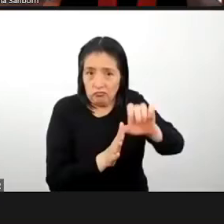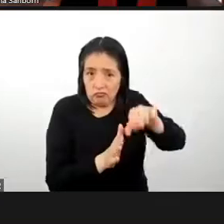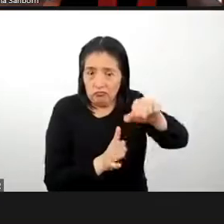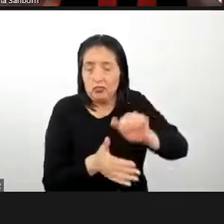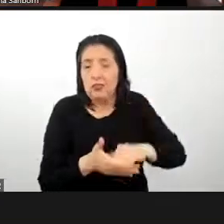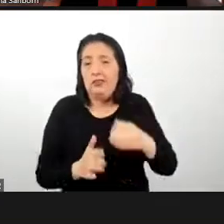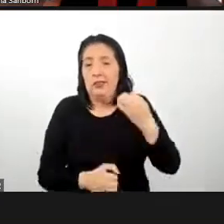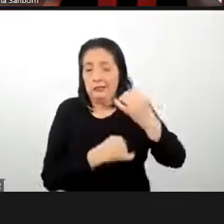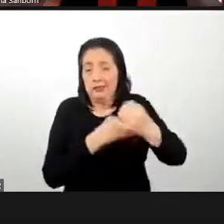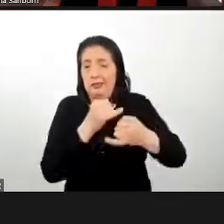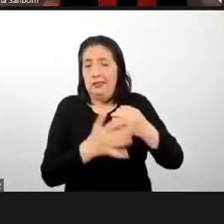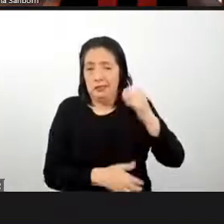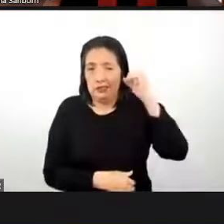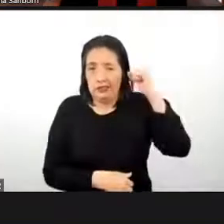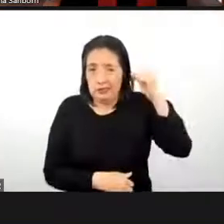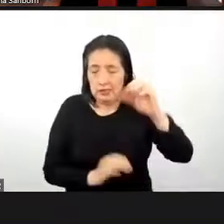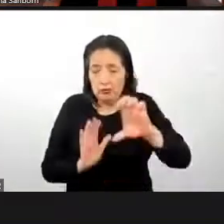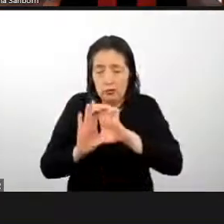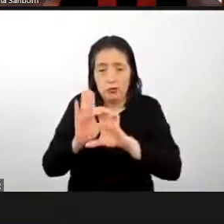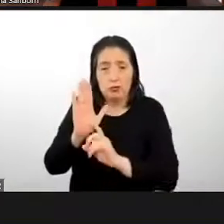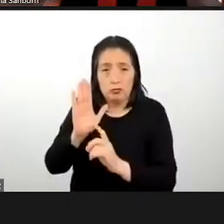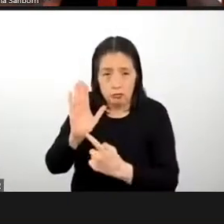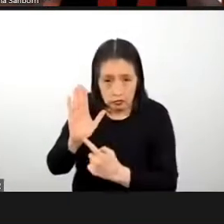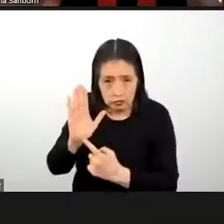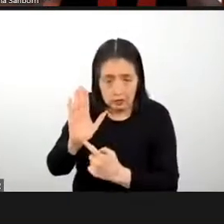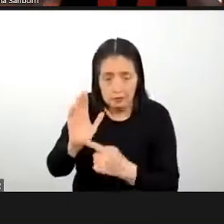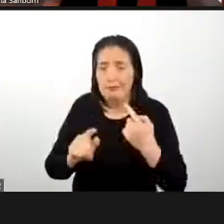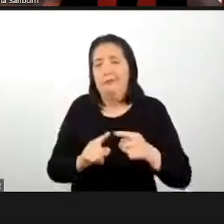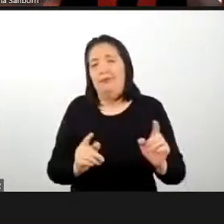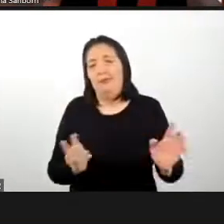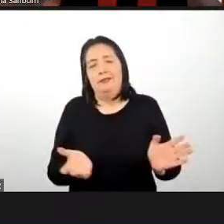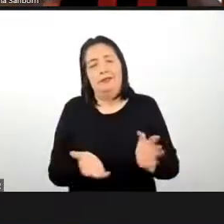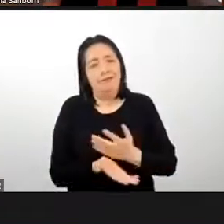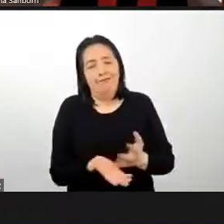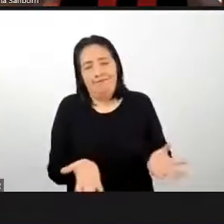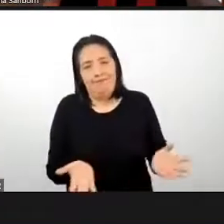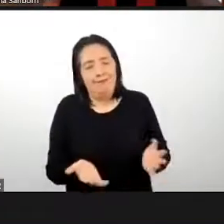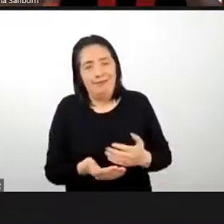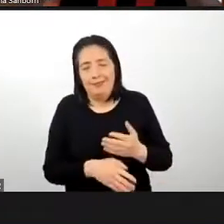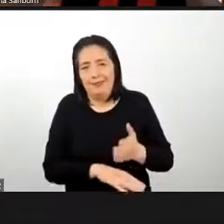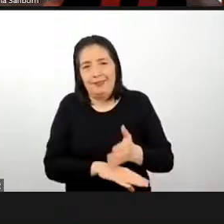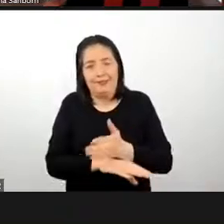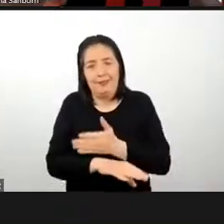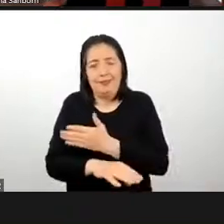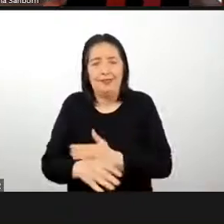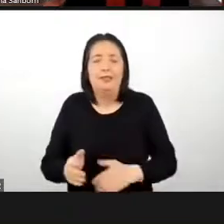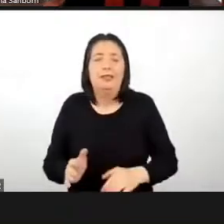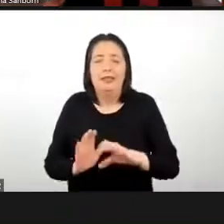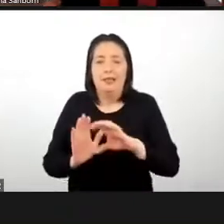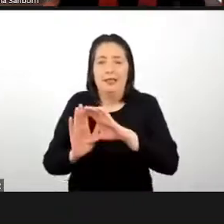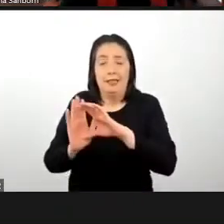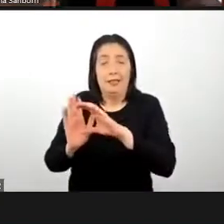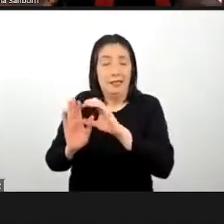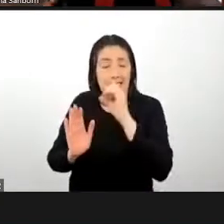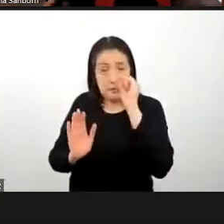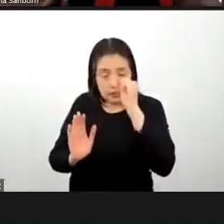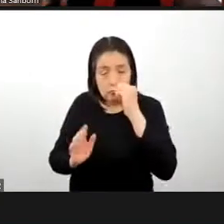internacionalización del derecho constitucional, no se ha avanzado nada en la constitucionalización del derecho